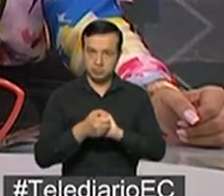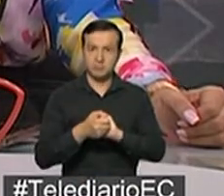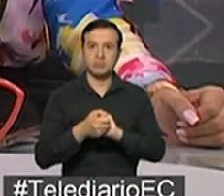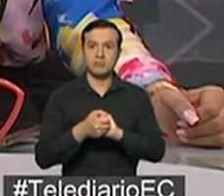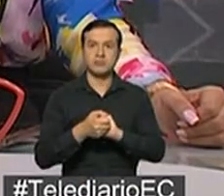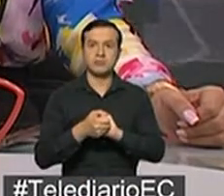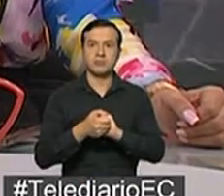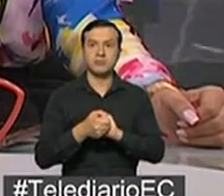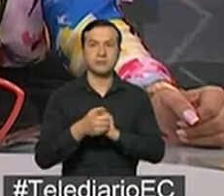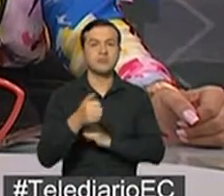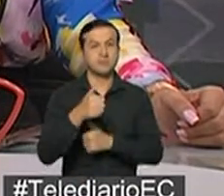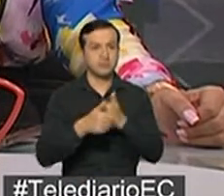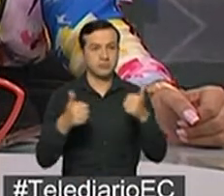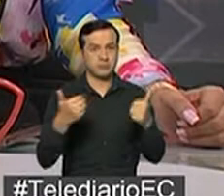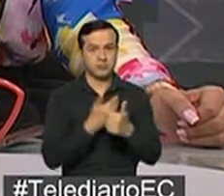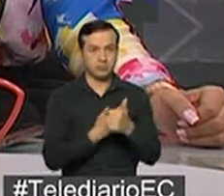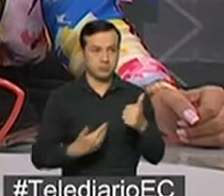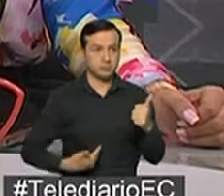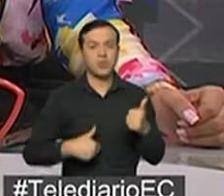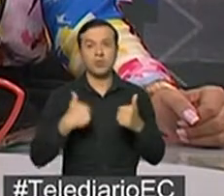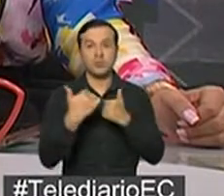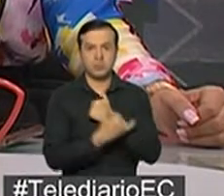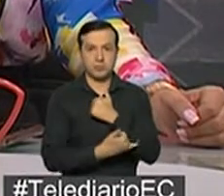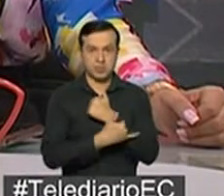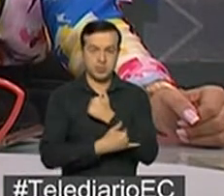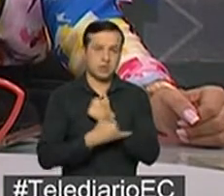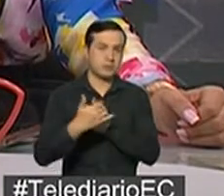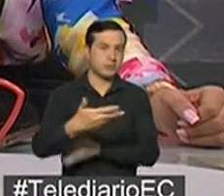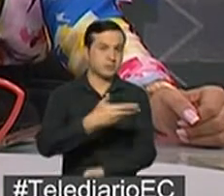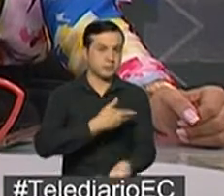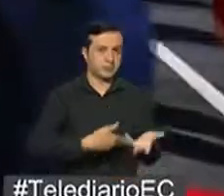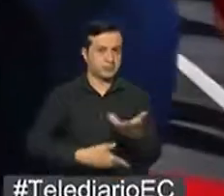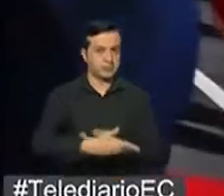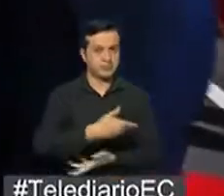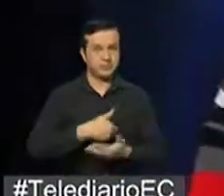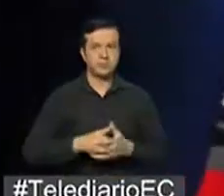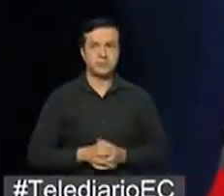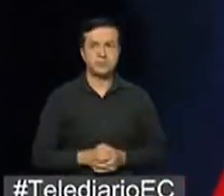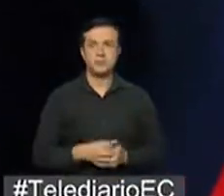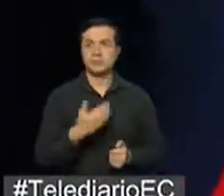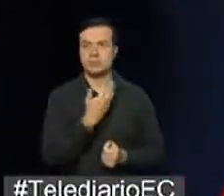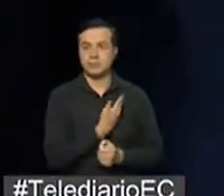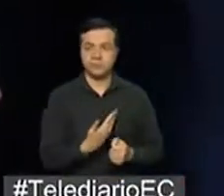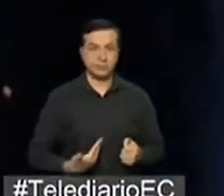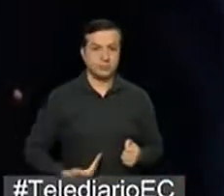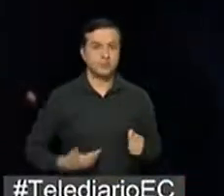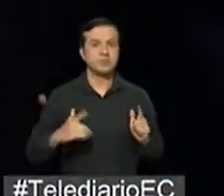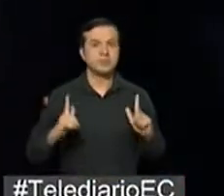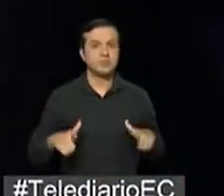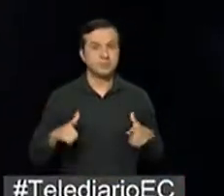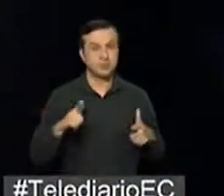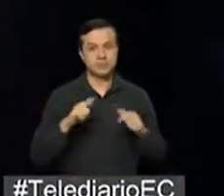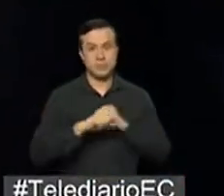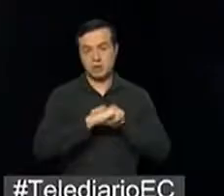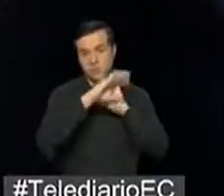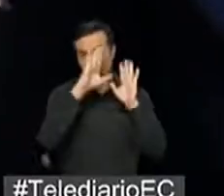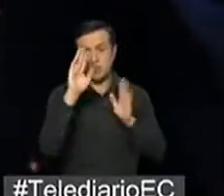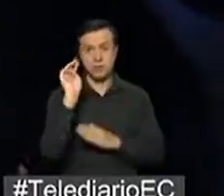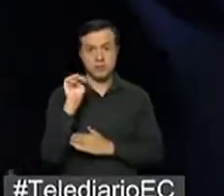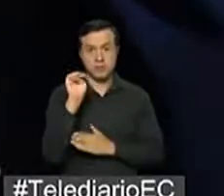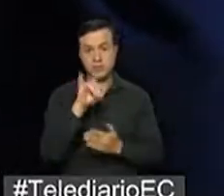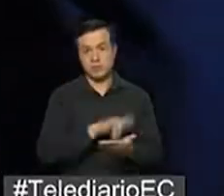jaume team y mandatarios de otros países el jefe de estado lenin moreno salió la mañana de este martes